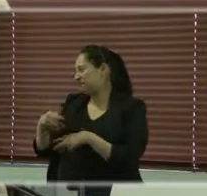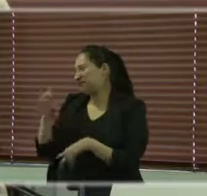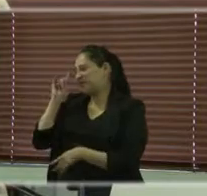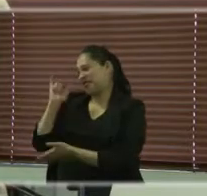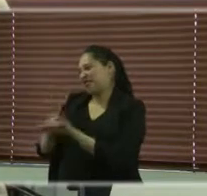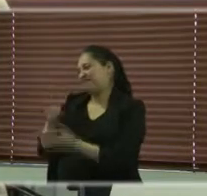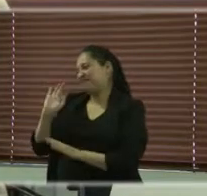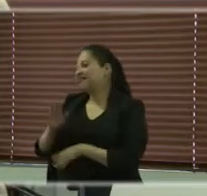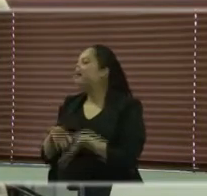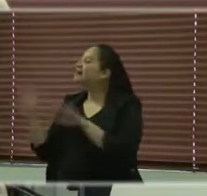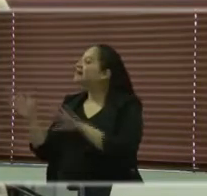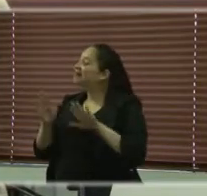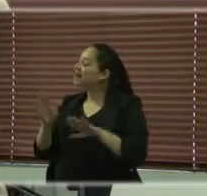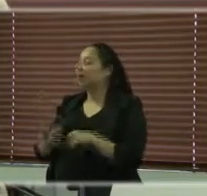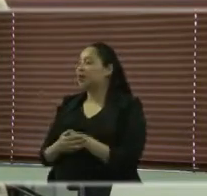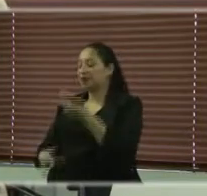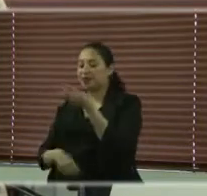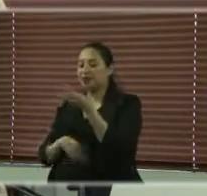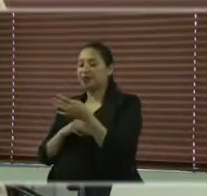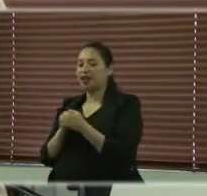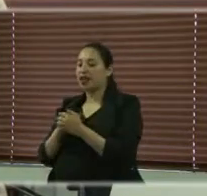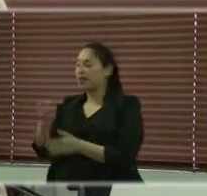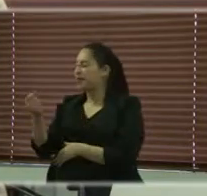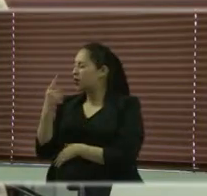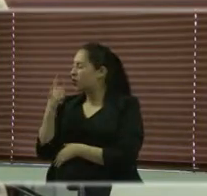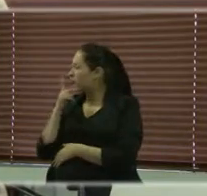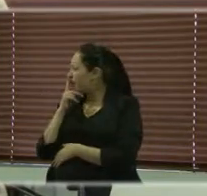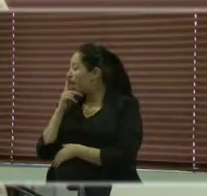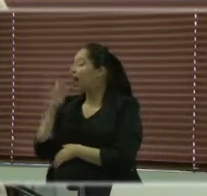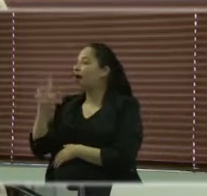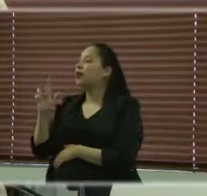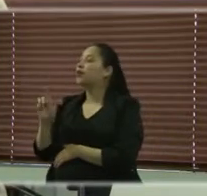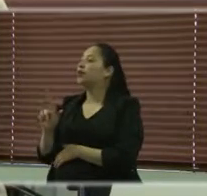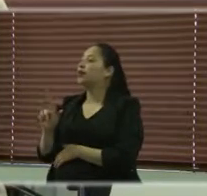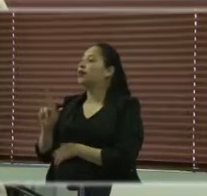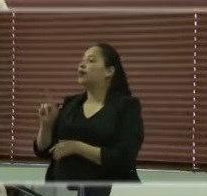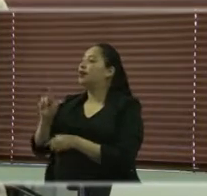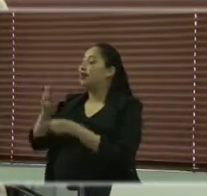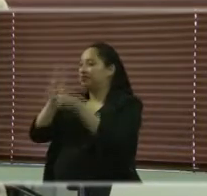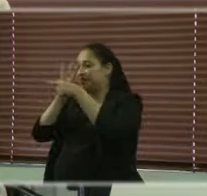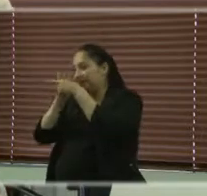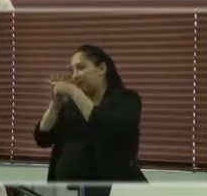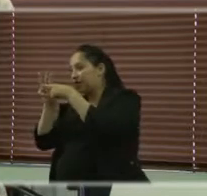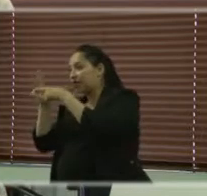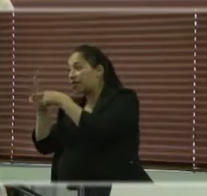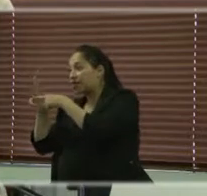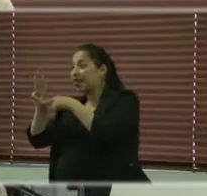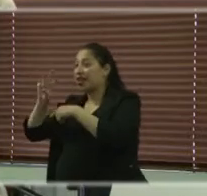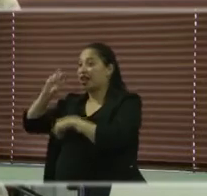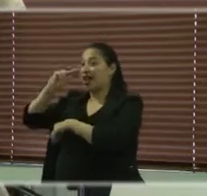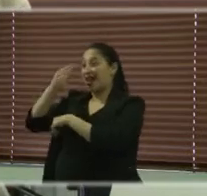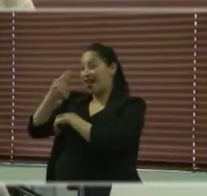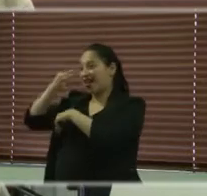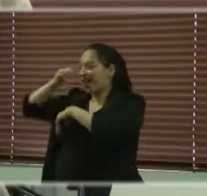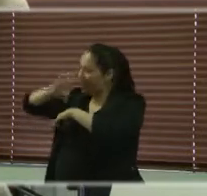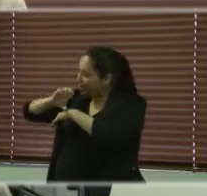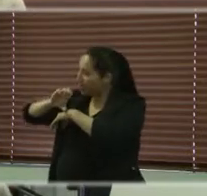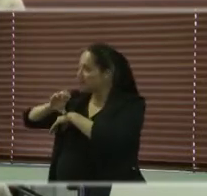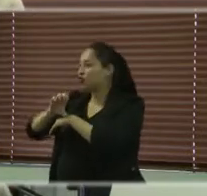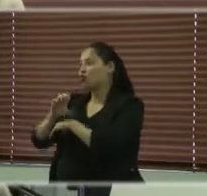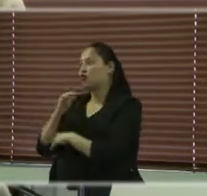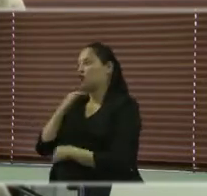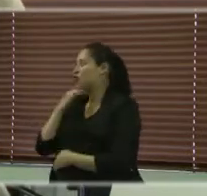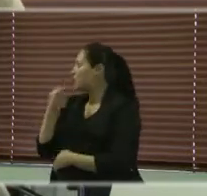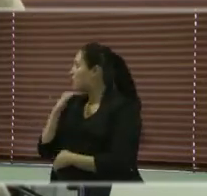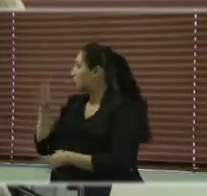la otra pregunta al el link para el sitio de handicap no me lo sé pero ese sí lo voy a tener que buscar